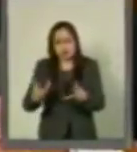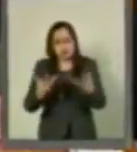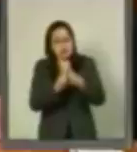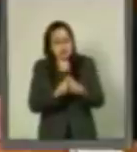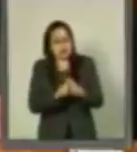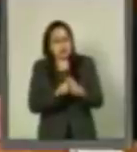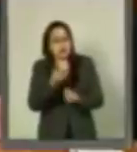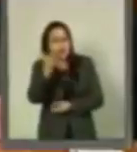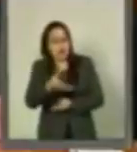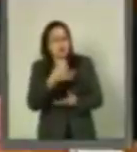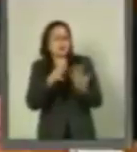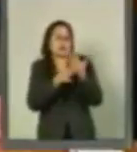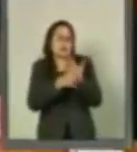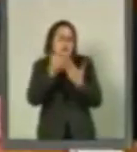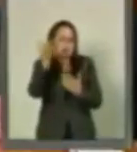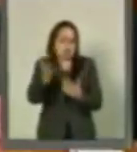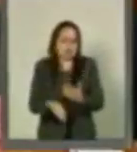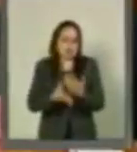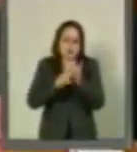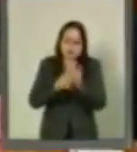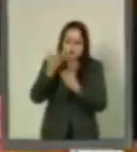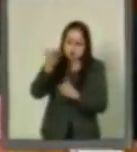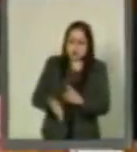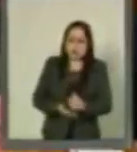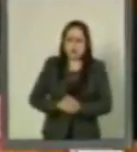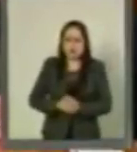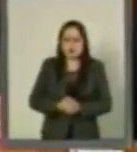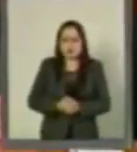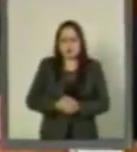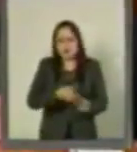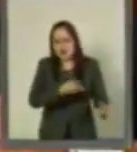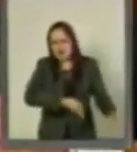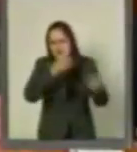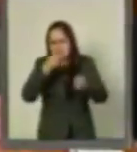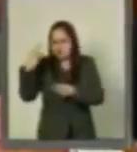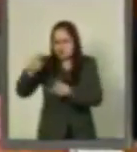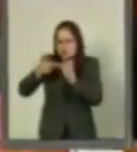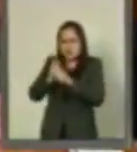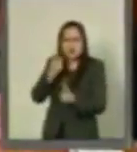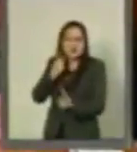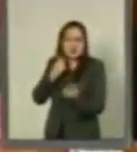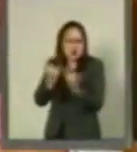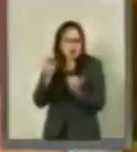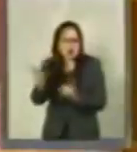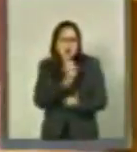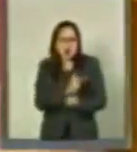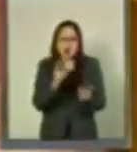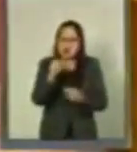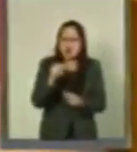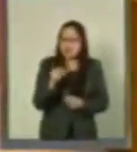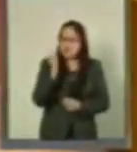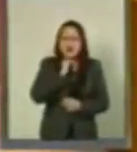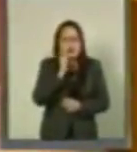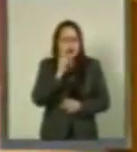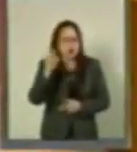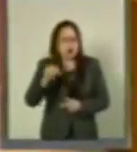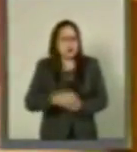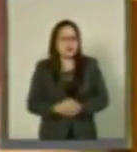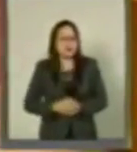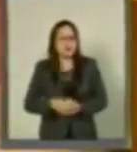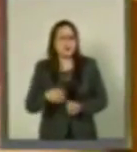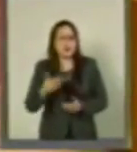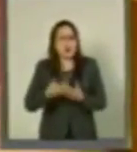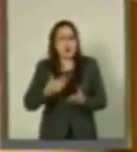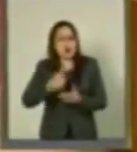Bueno, eso dice usted, eso dice usted, pero no son tan rateros como los de usted, senadora, ¿eh? Eso sí se lo digo. Lo que sí le digo